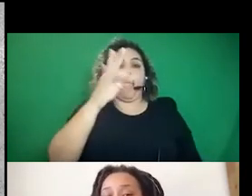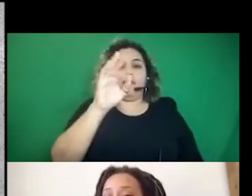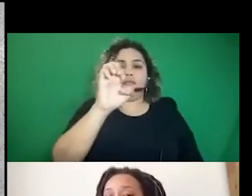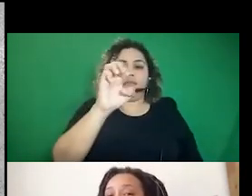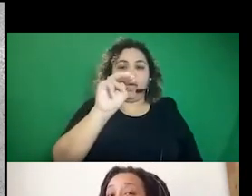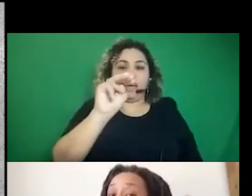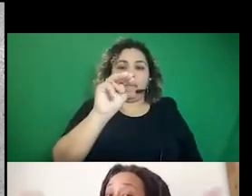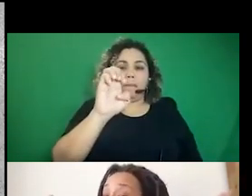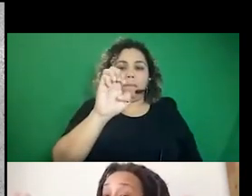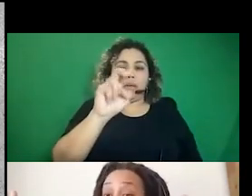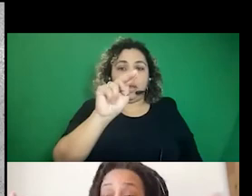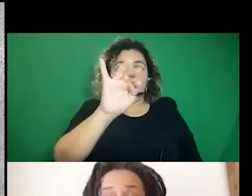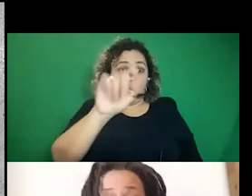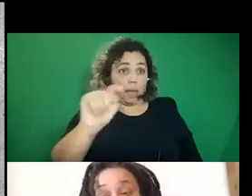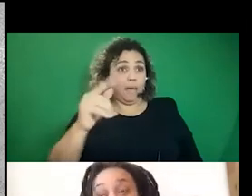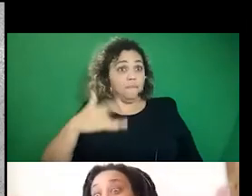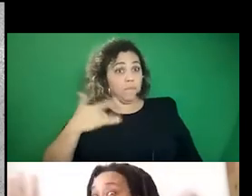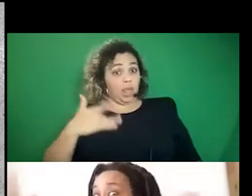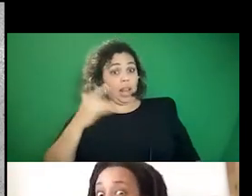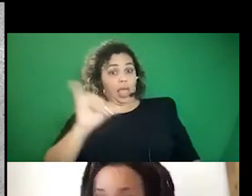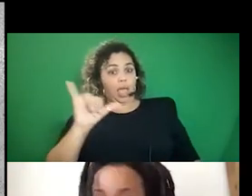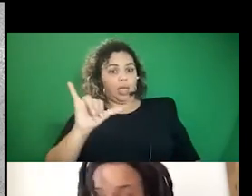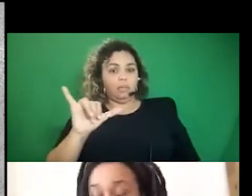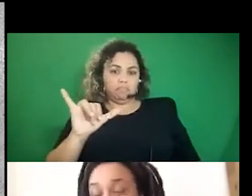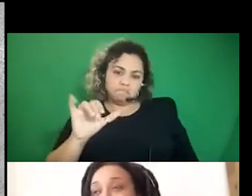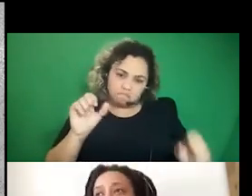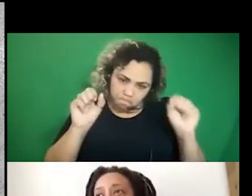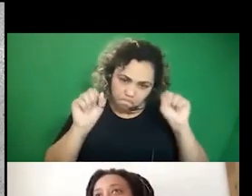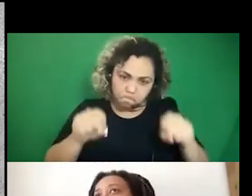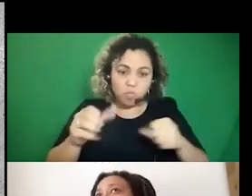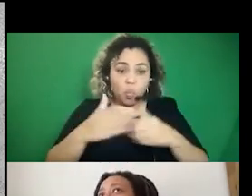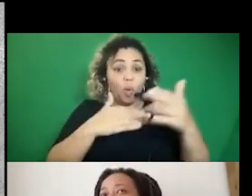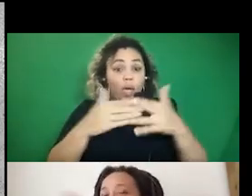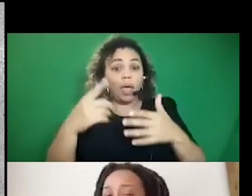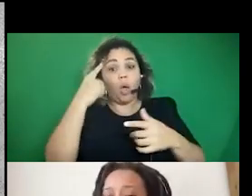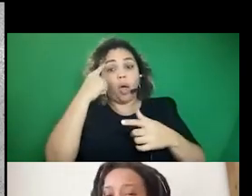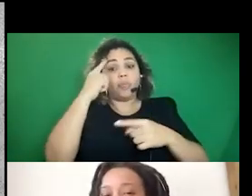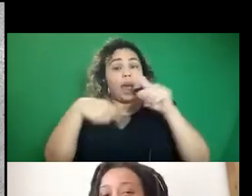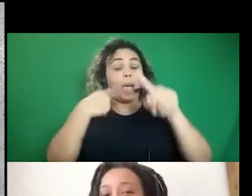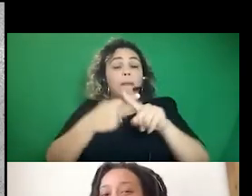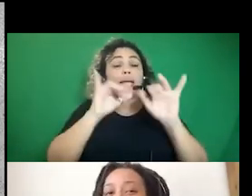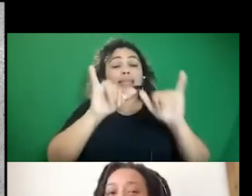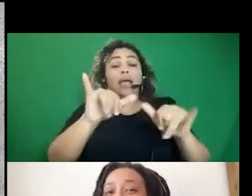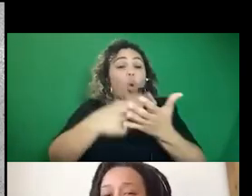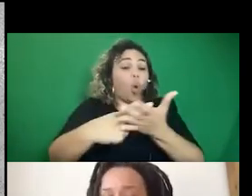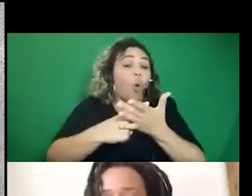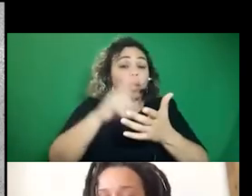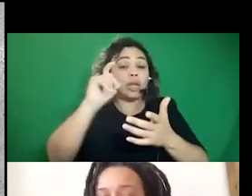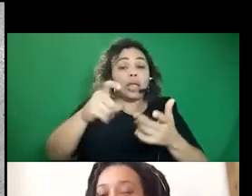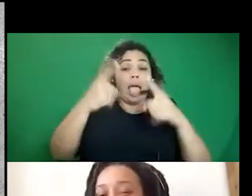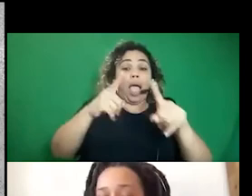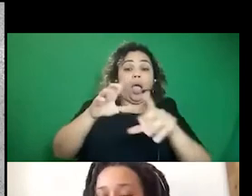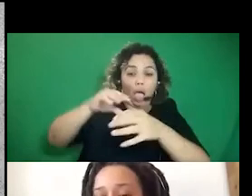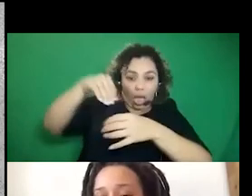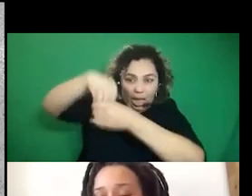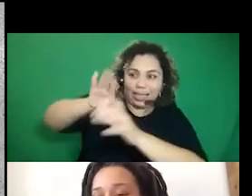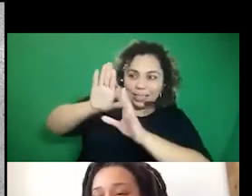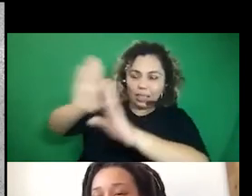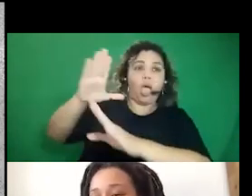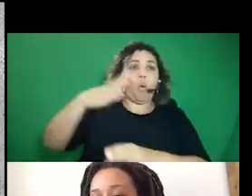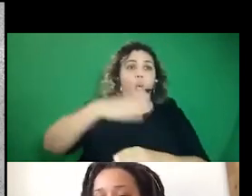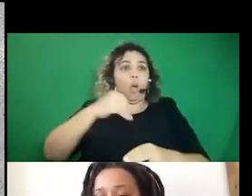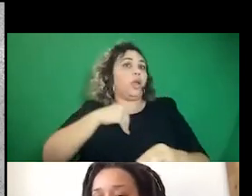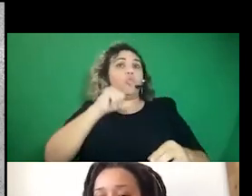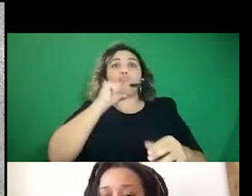poquitito de verdad entonces el hashtag de wave m not be like a las feministas